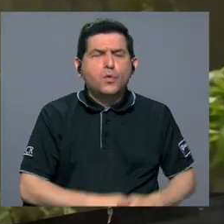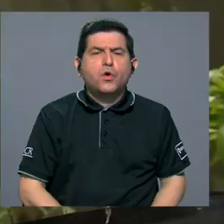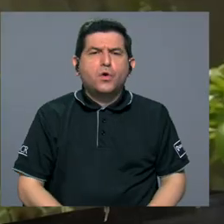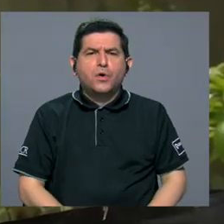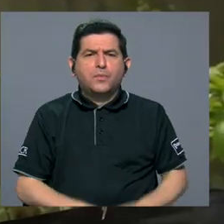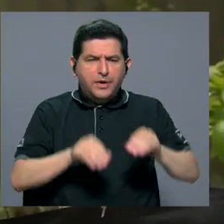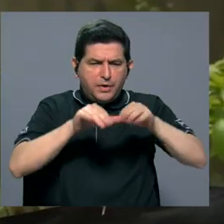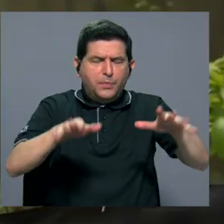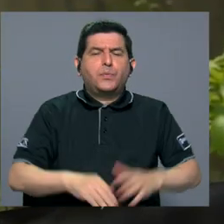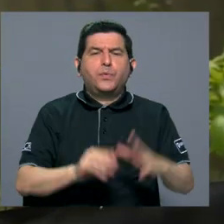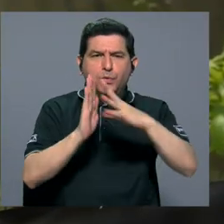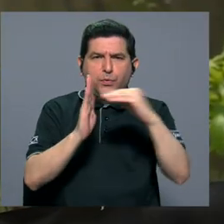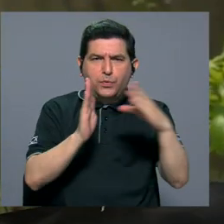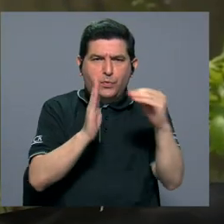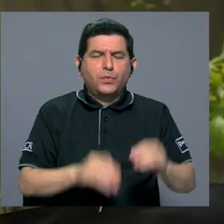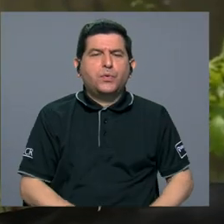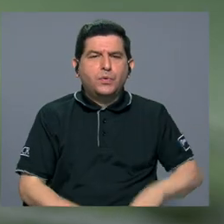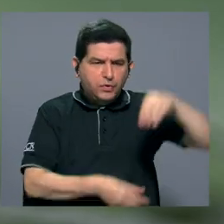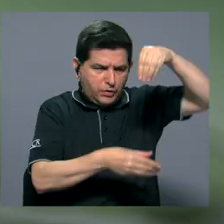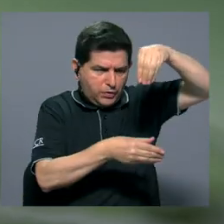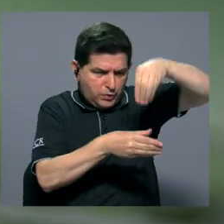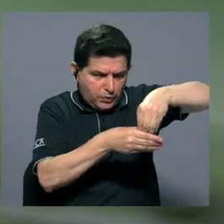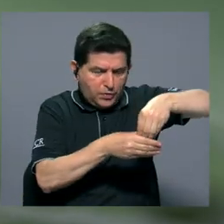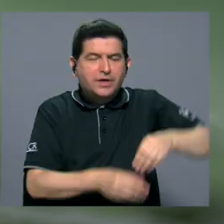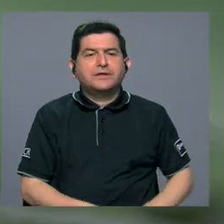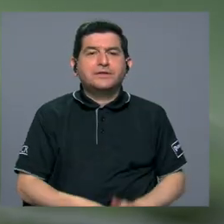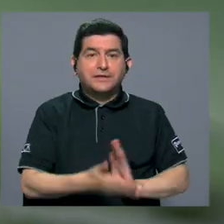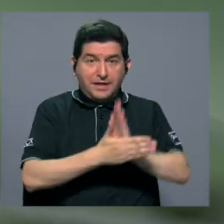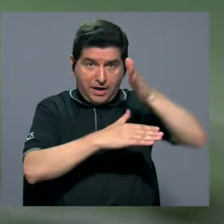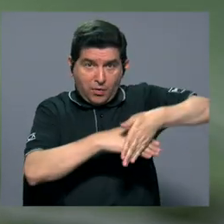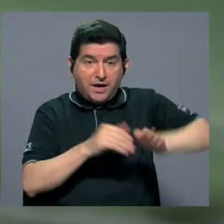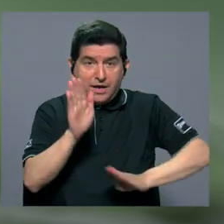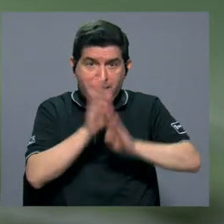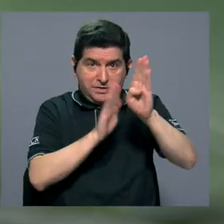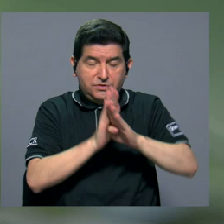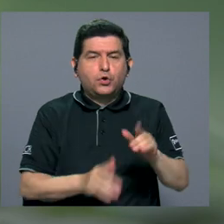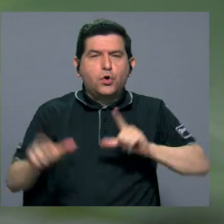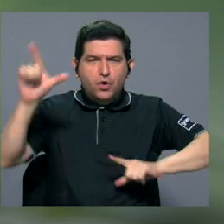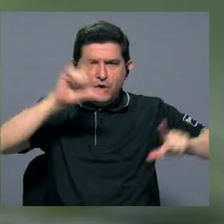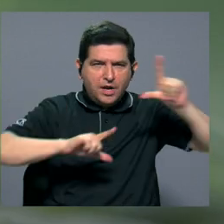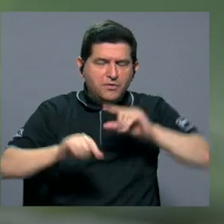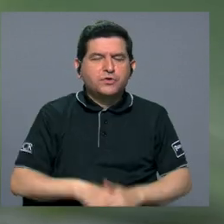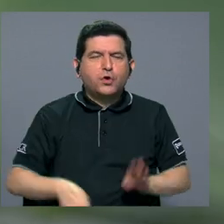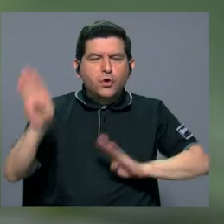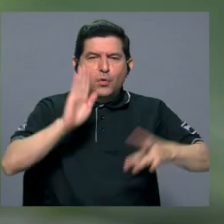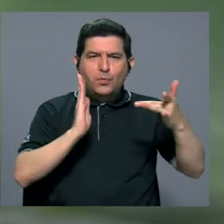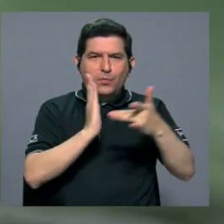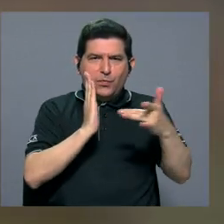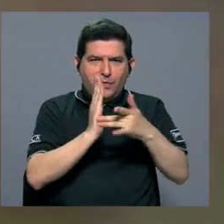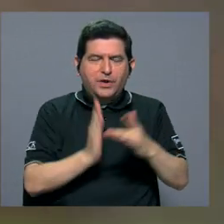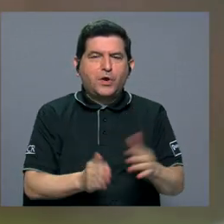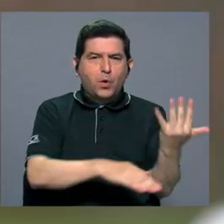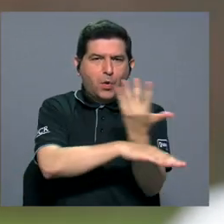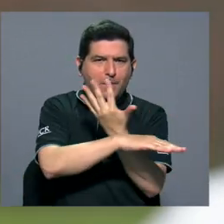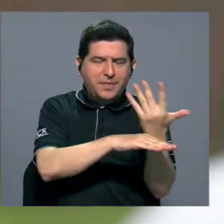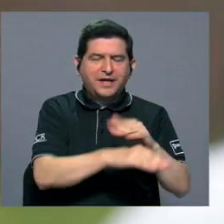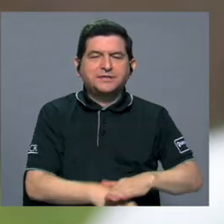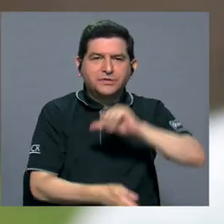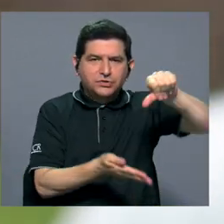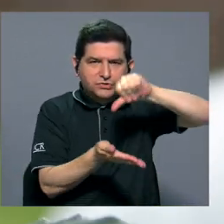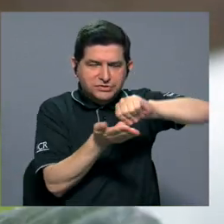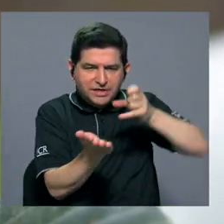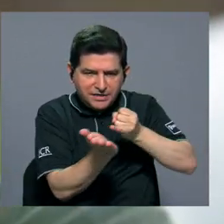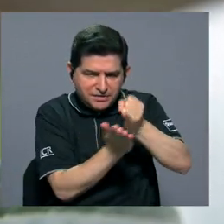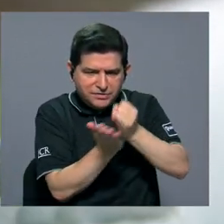la propagación clonal de portainjertos de aguacate, desarrollado por el Laboratorio de Biotecnología de Plantas del Centro